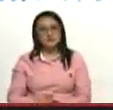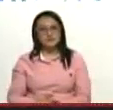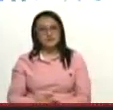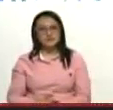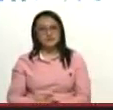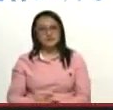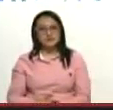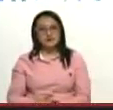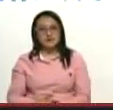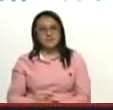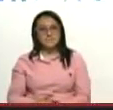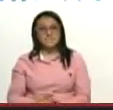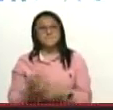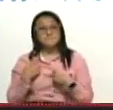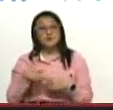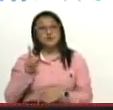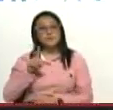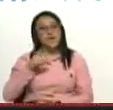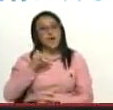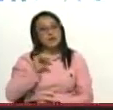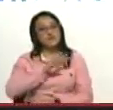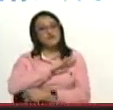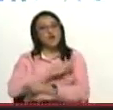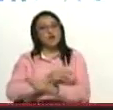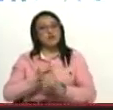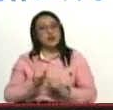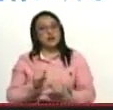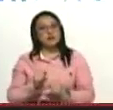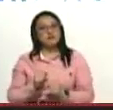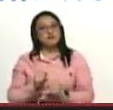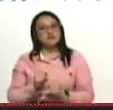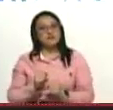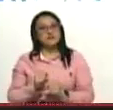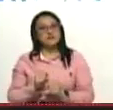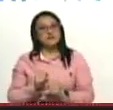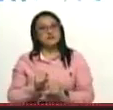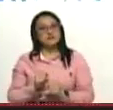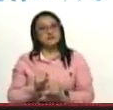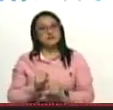pero también tenemos fortalezas y posibilidades